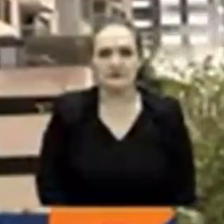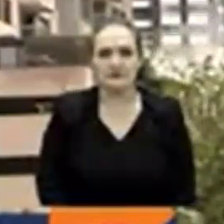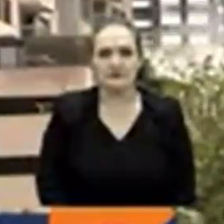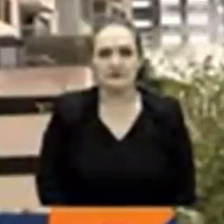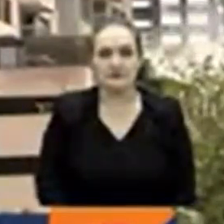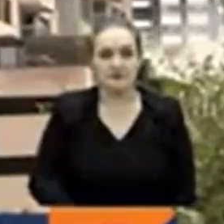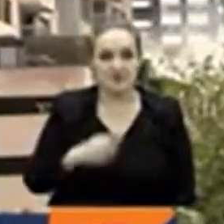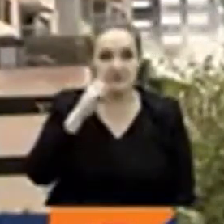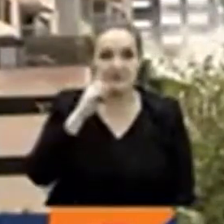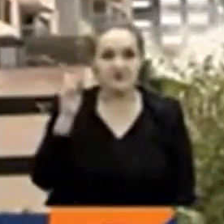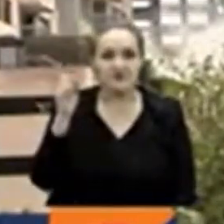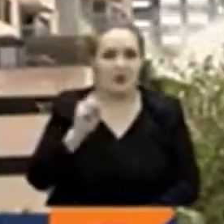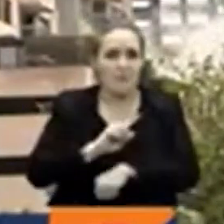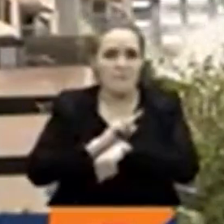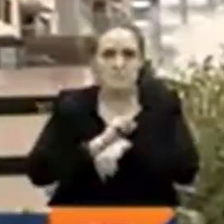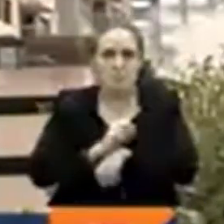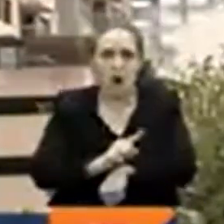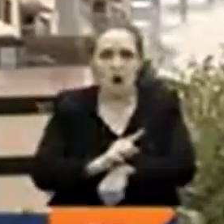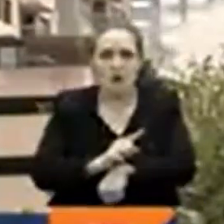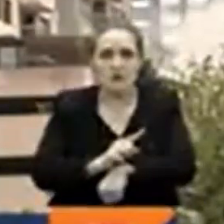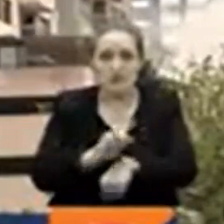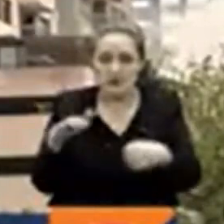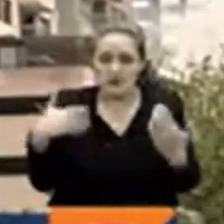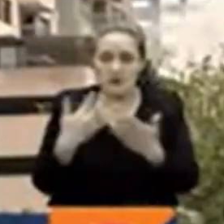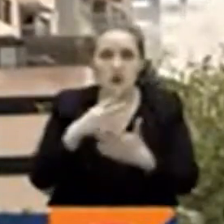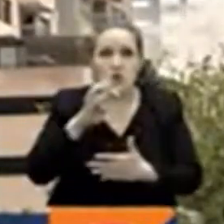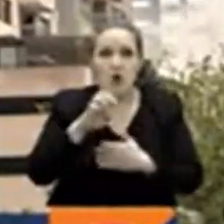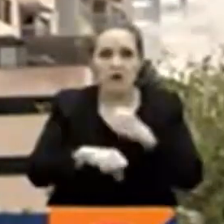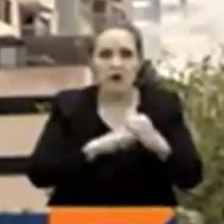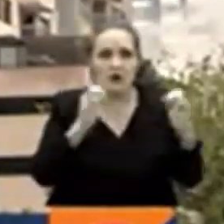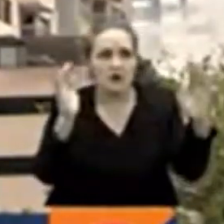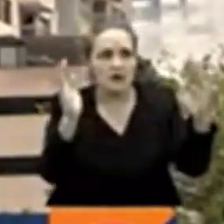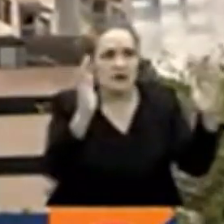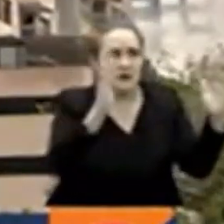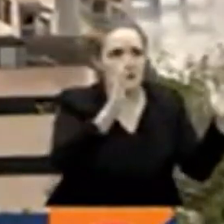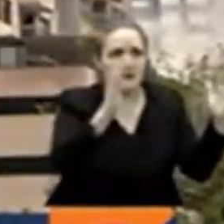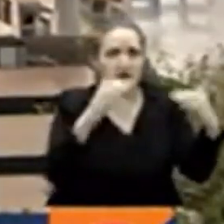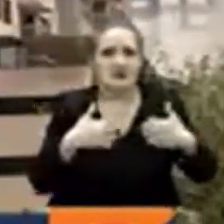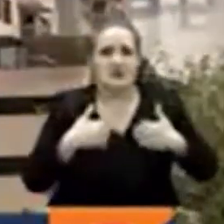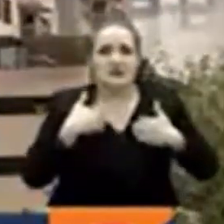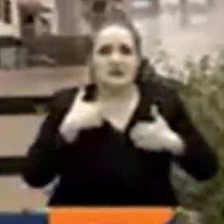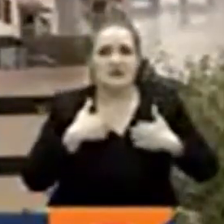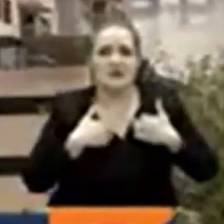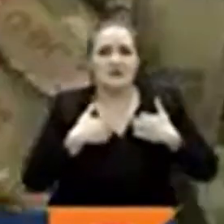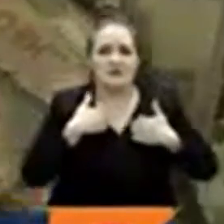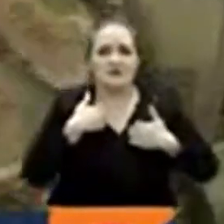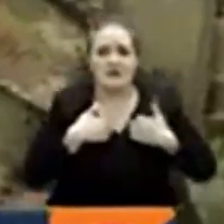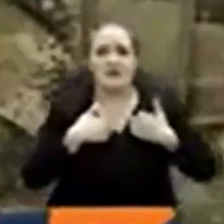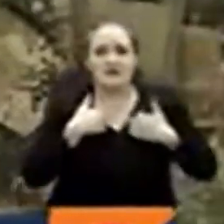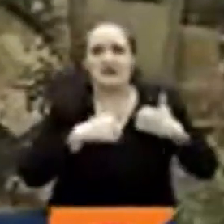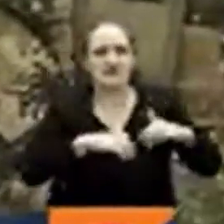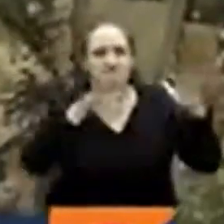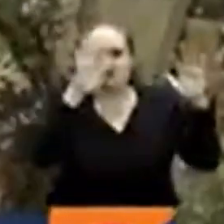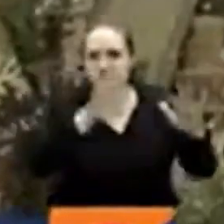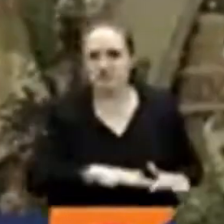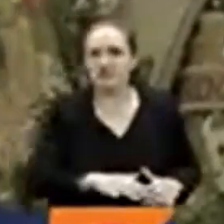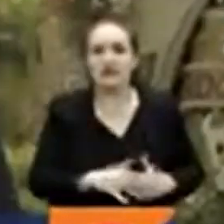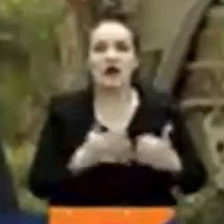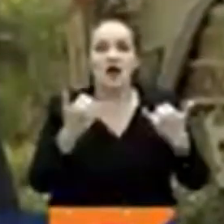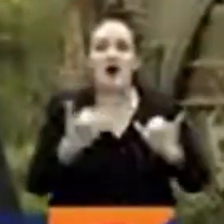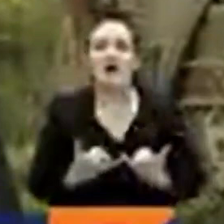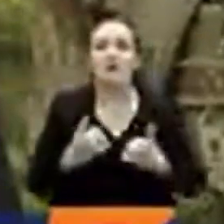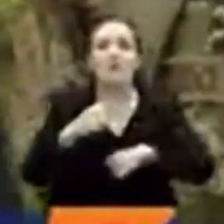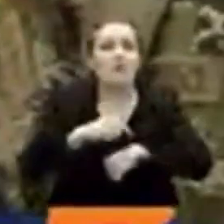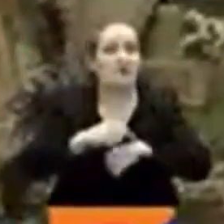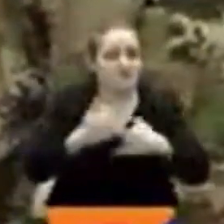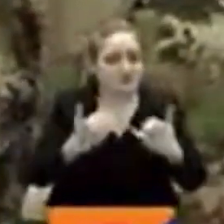Así, en segundos, acabaron 9 años de riesgo para residentes y vecinos de las Torres Continental. En este momento terminamos de